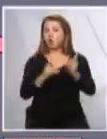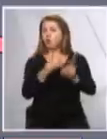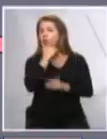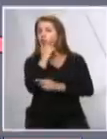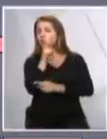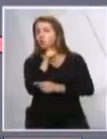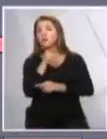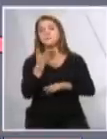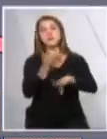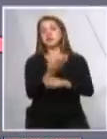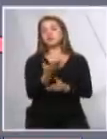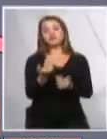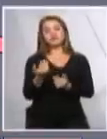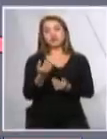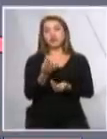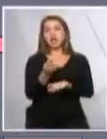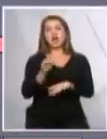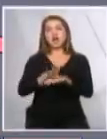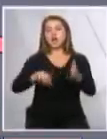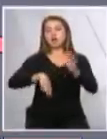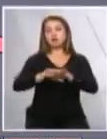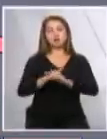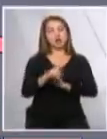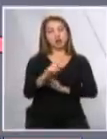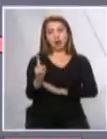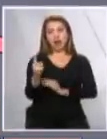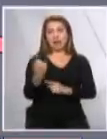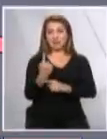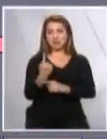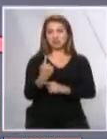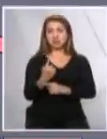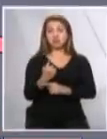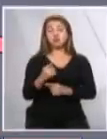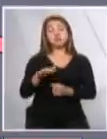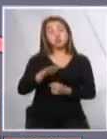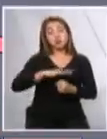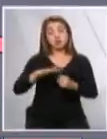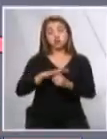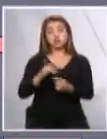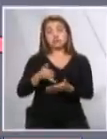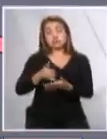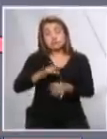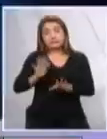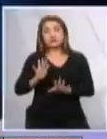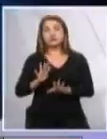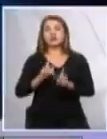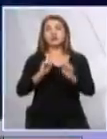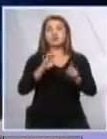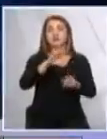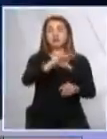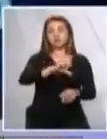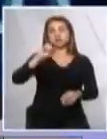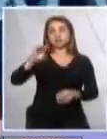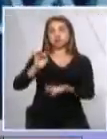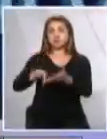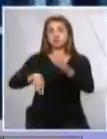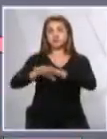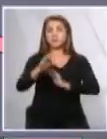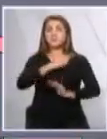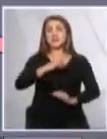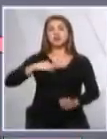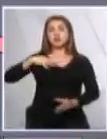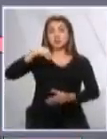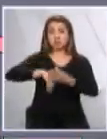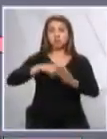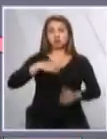sospecha de que están involucrados en una situación tan delicada como esta. ¿La presidenta Bachelet debería sacar al ministro Peña Aguilillo? Yo creo que sí, yo creo que,